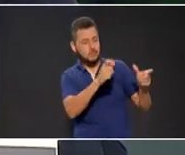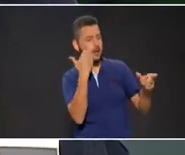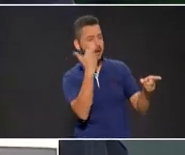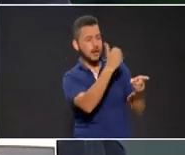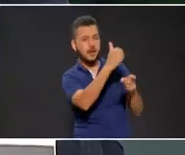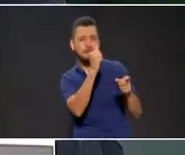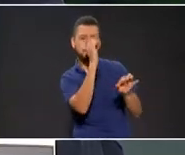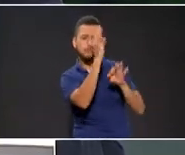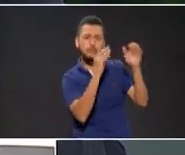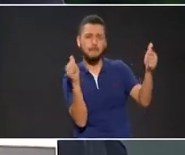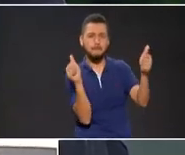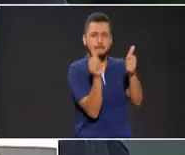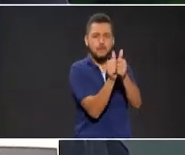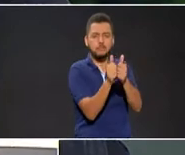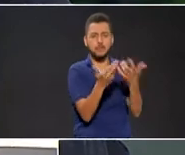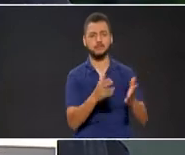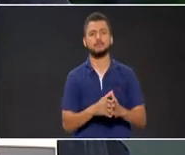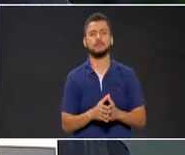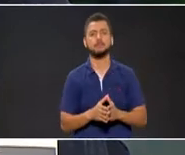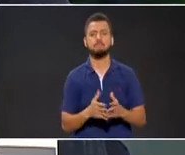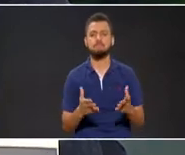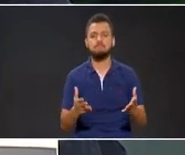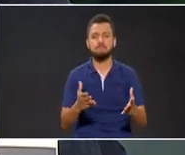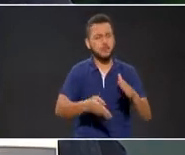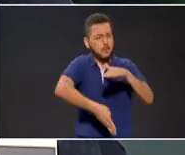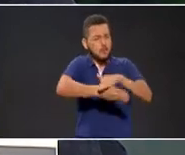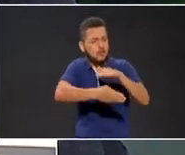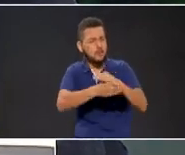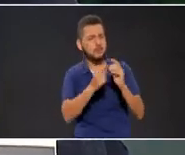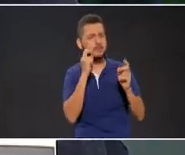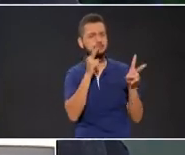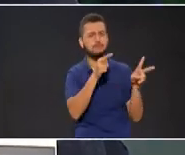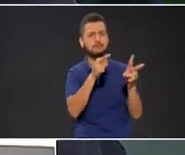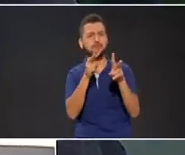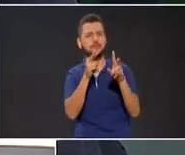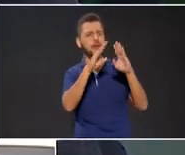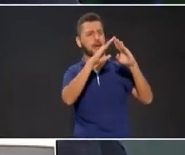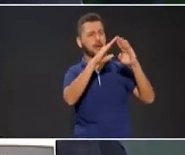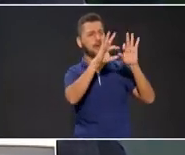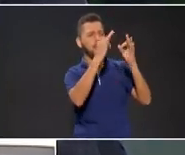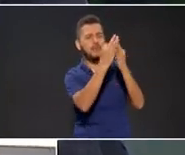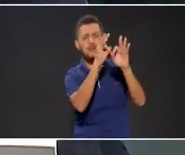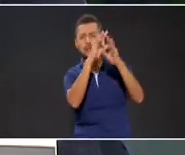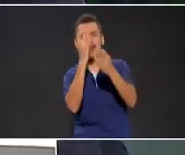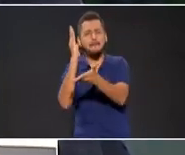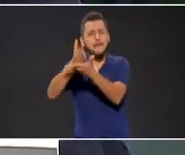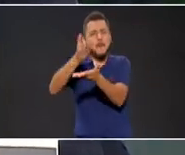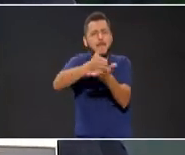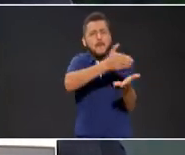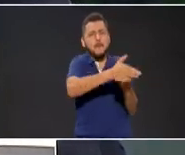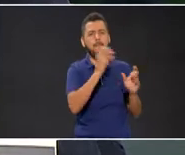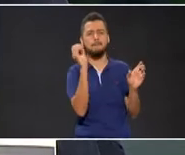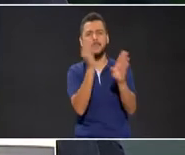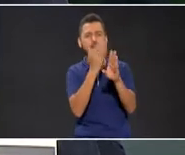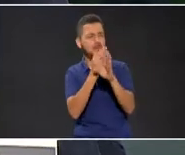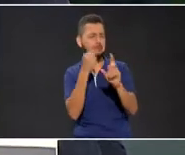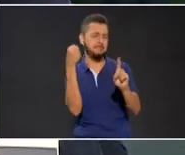violencia sin embargo como se siguen presentando y siguen aumentando pues hay que tomar medidas por ejemplo hay que fortalecer la institucionalidad